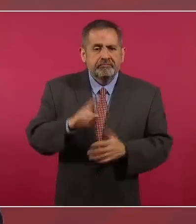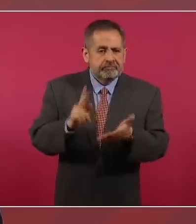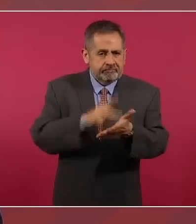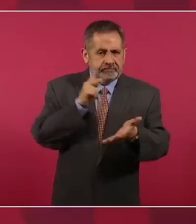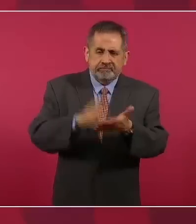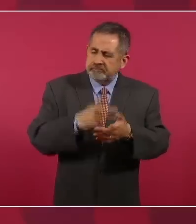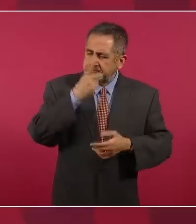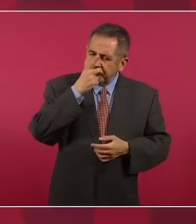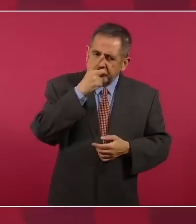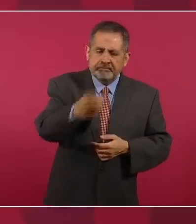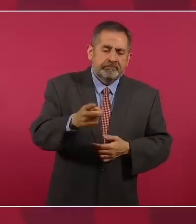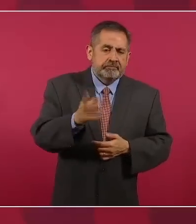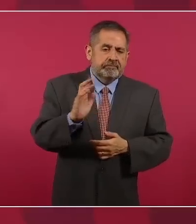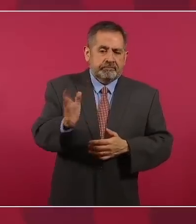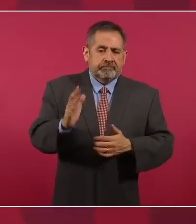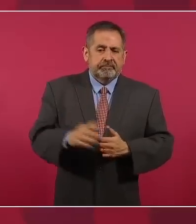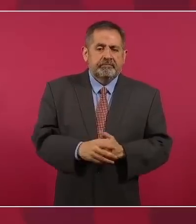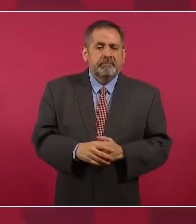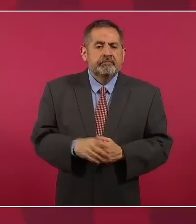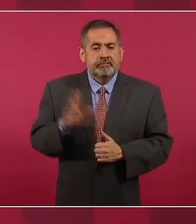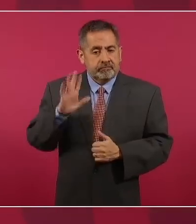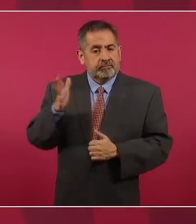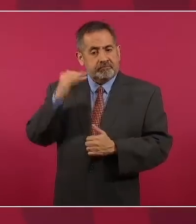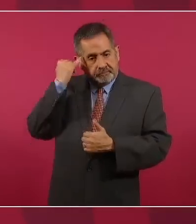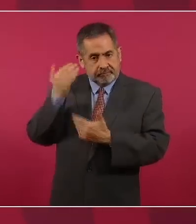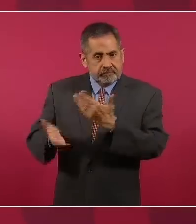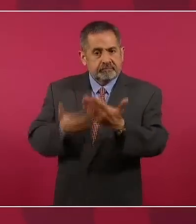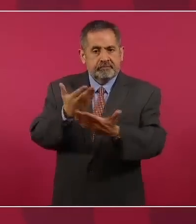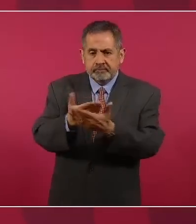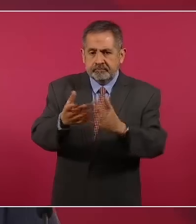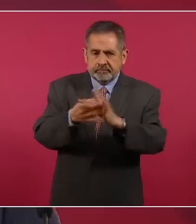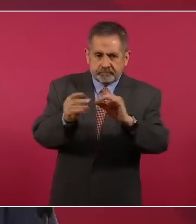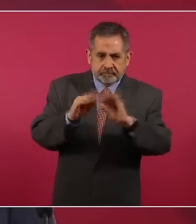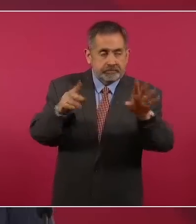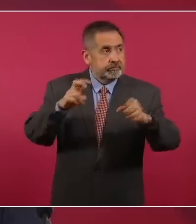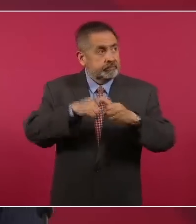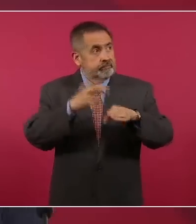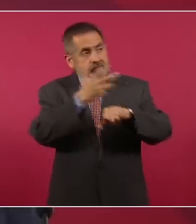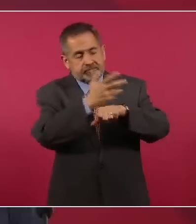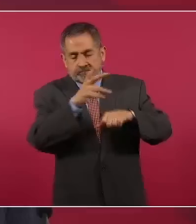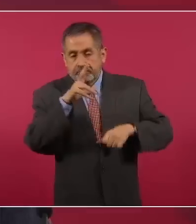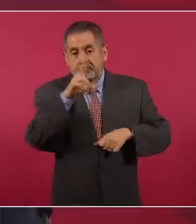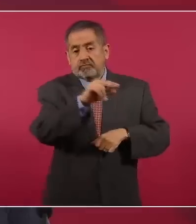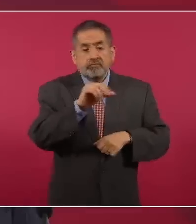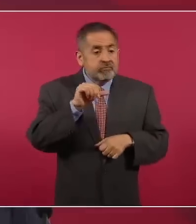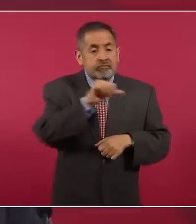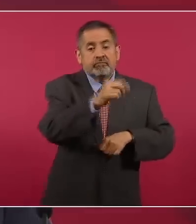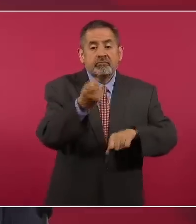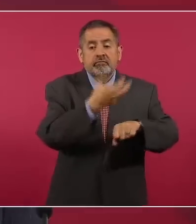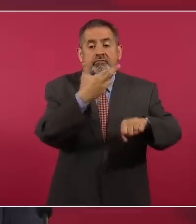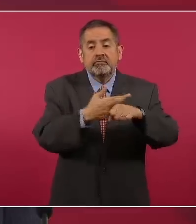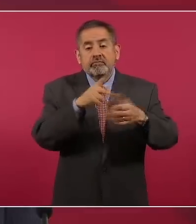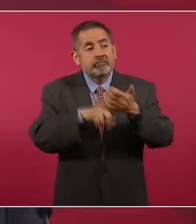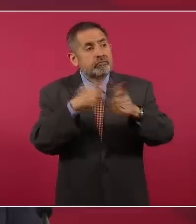dicho. Se los planteé con mucha claridad en Estados Unidos al secretario de